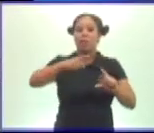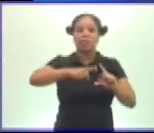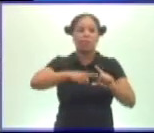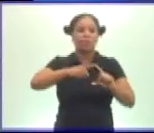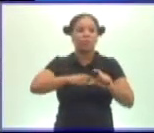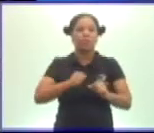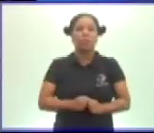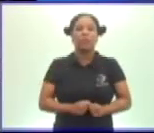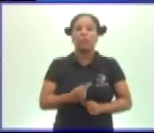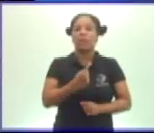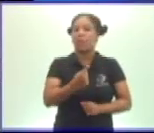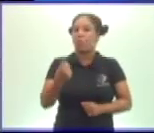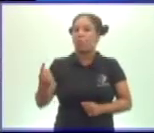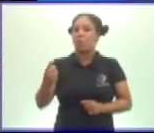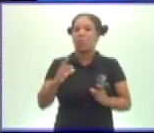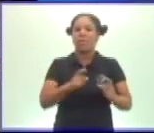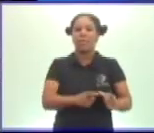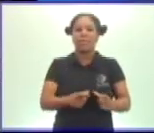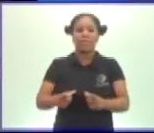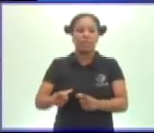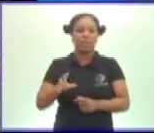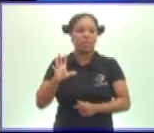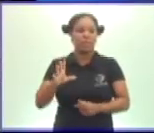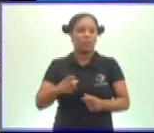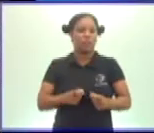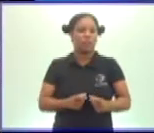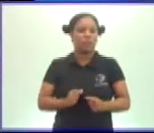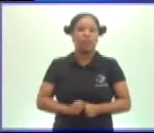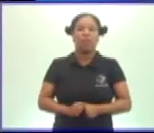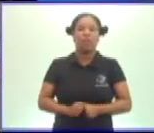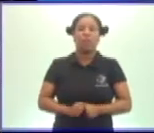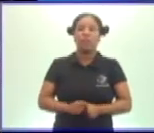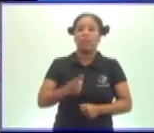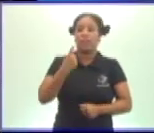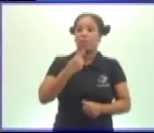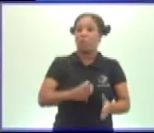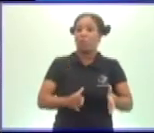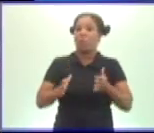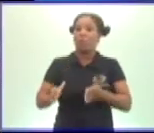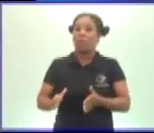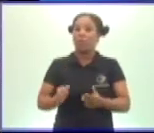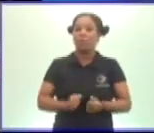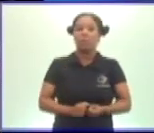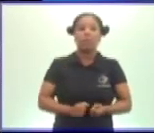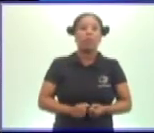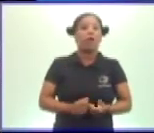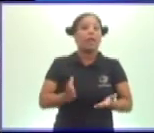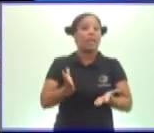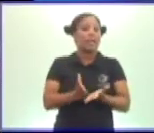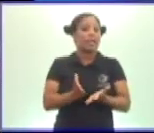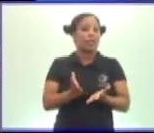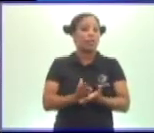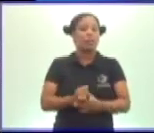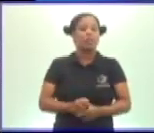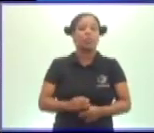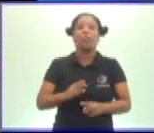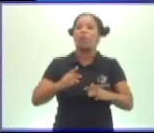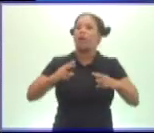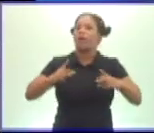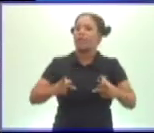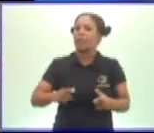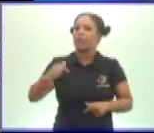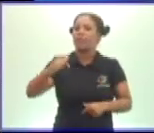en cada una de estas unidades. Incluso va a haber un momento en el curso donde vamos a retomar algunos de estos contenidos